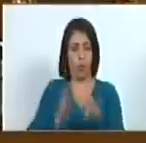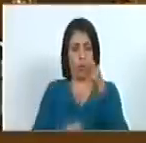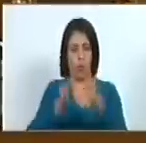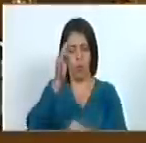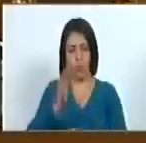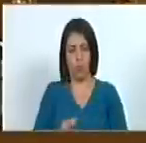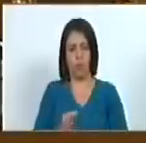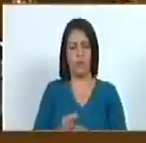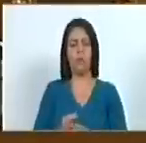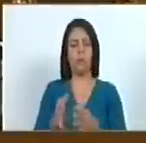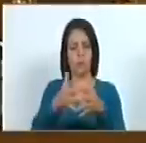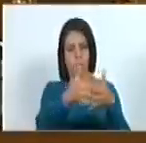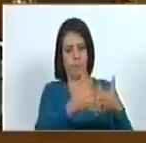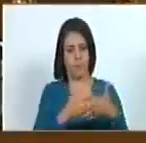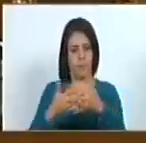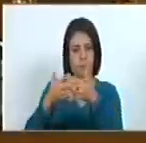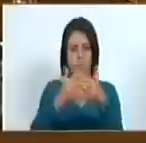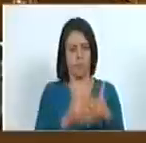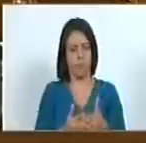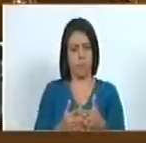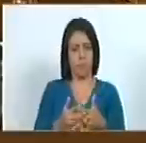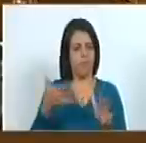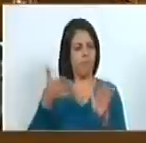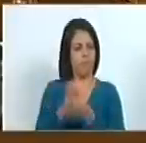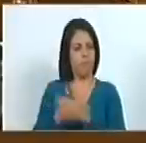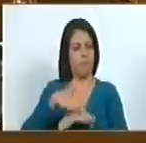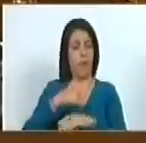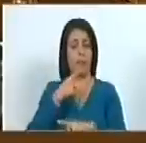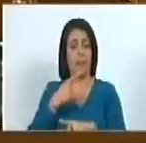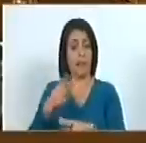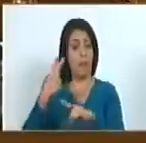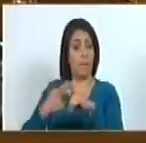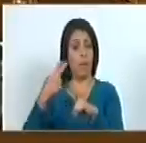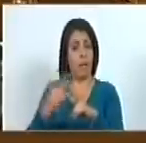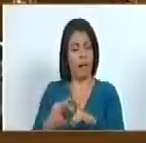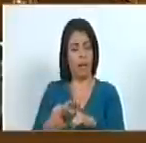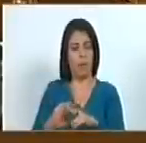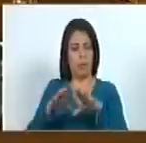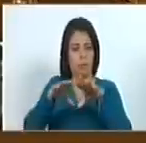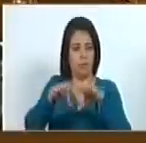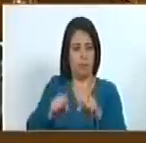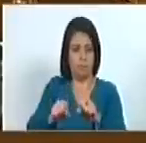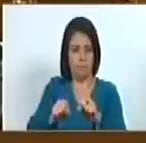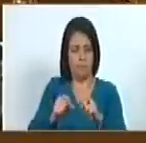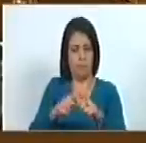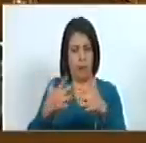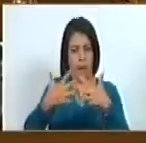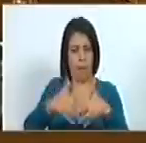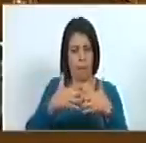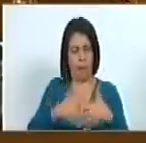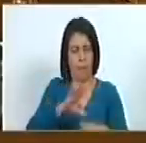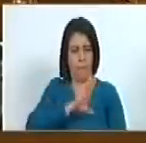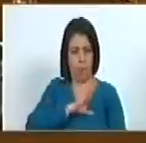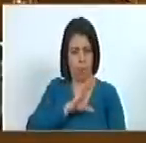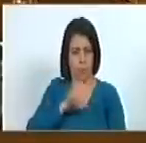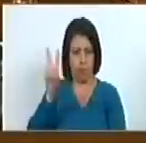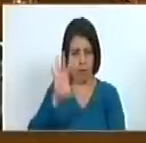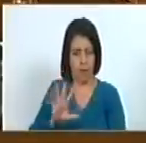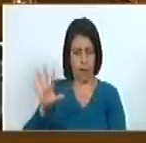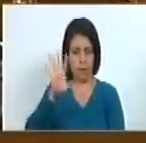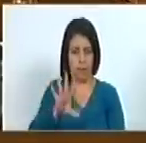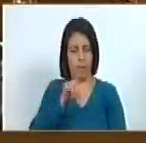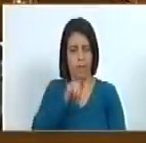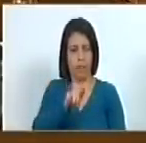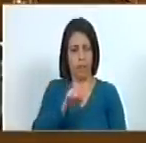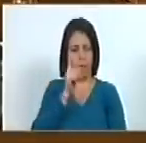Justicia de los Estados Unidos, con las cuales amenaza con la confiscación de la empresa propiedad de los venezolanos